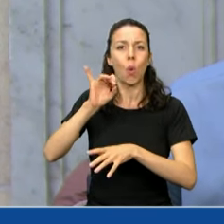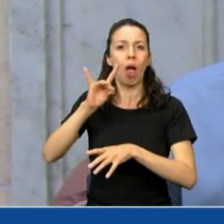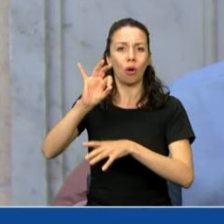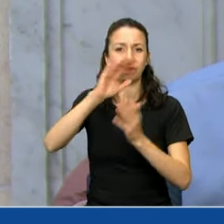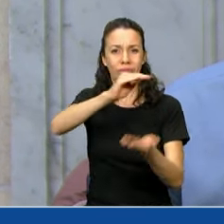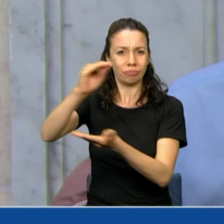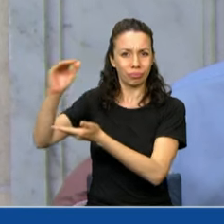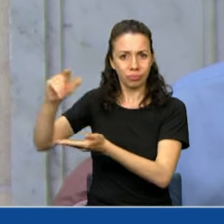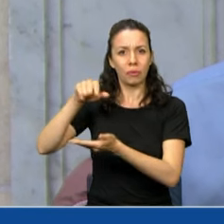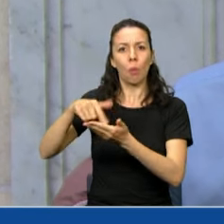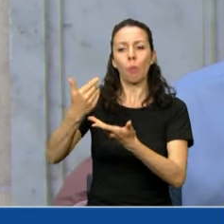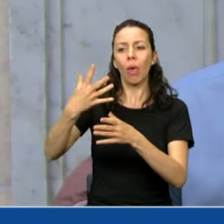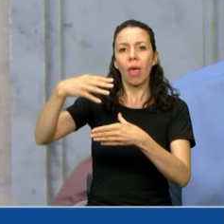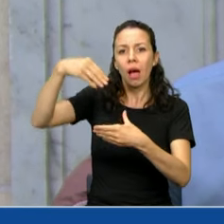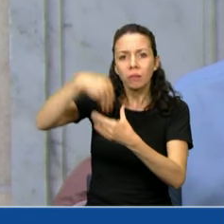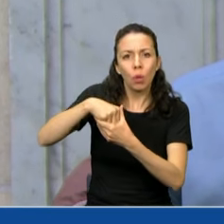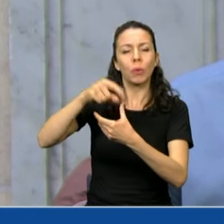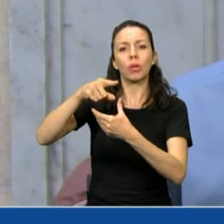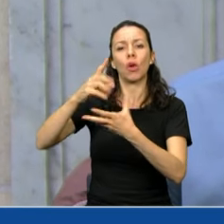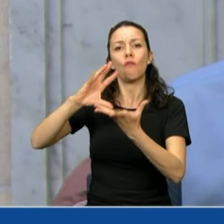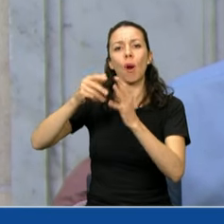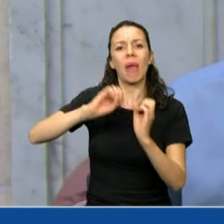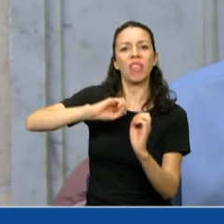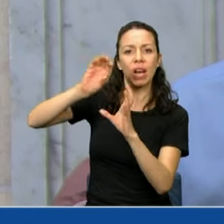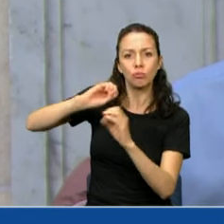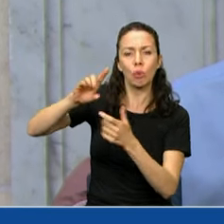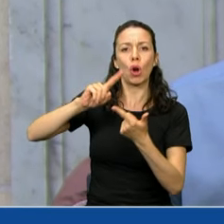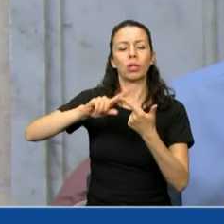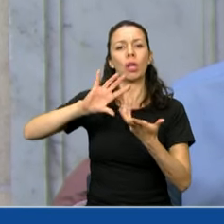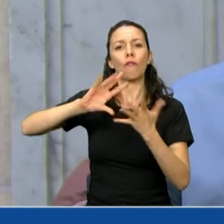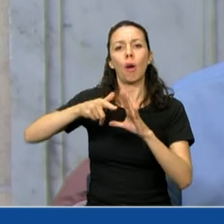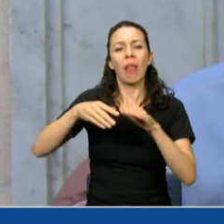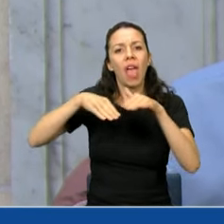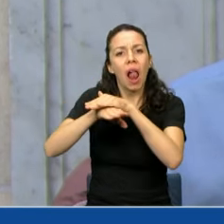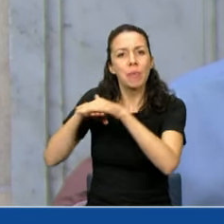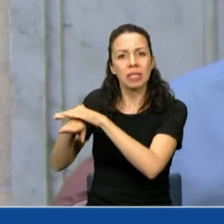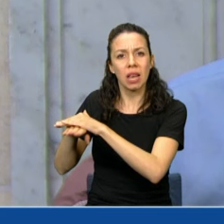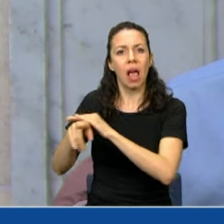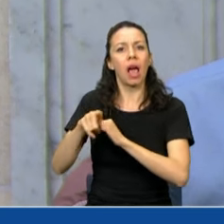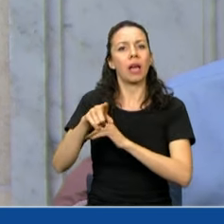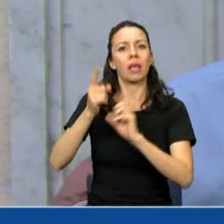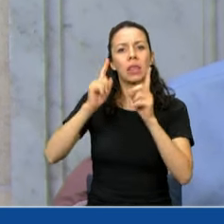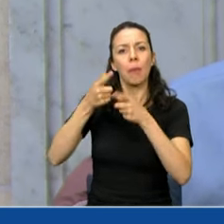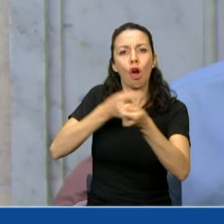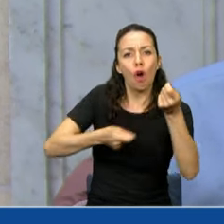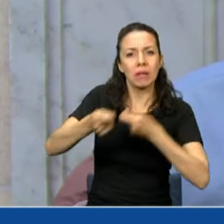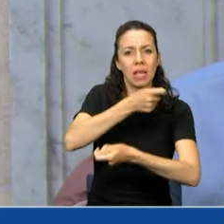comprendida en el almacenaje que esté comprendida también dentro de lo que es la la